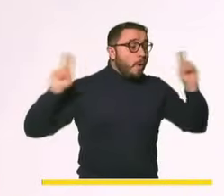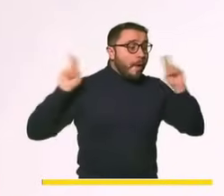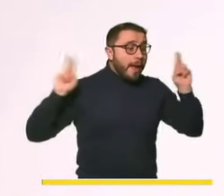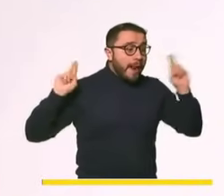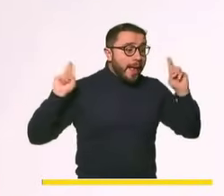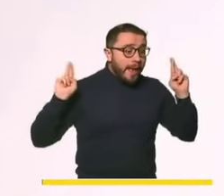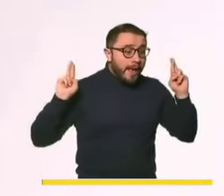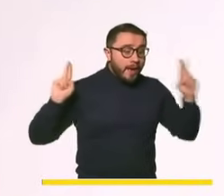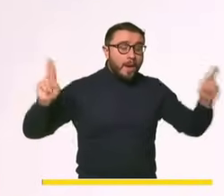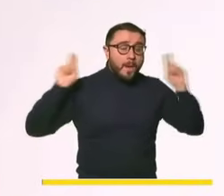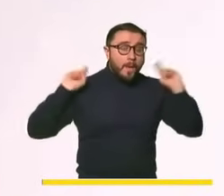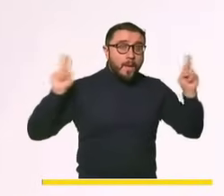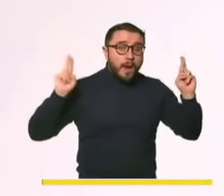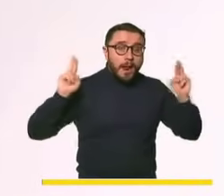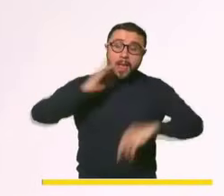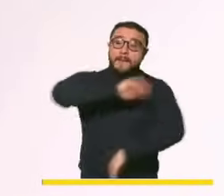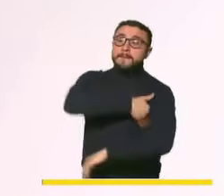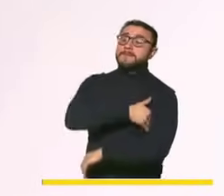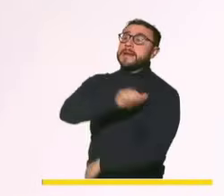ministra